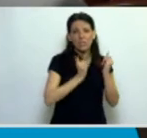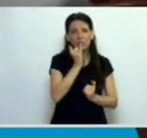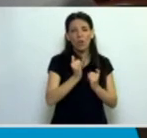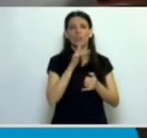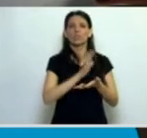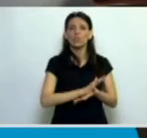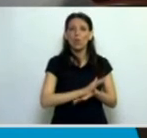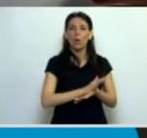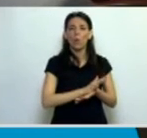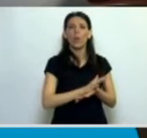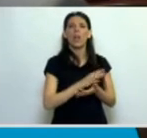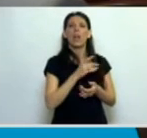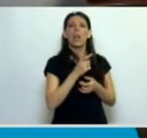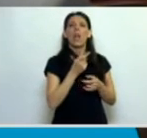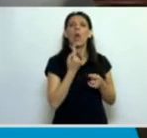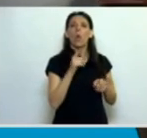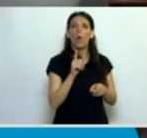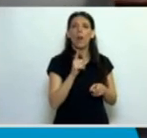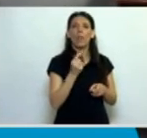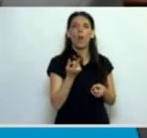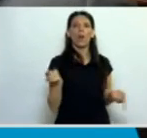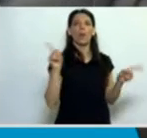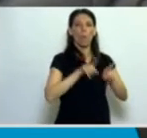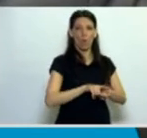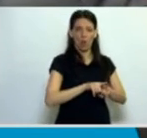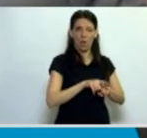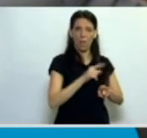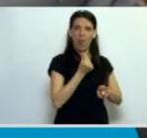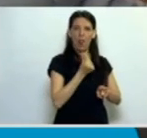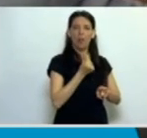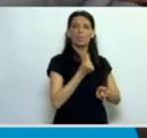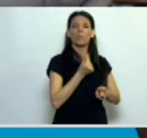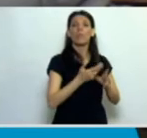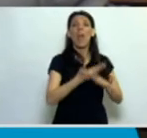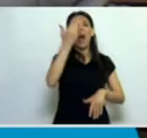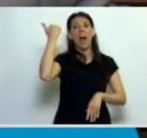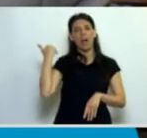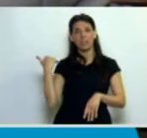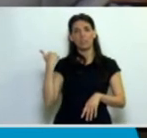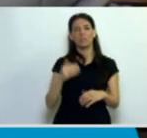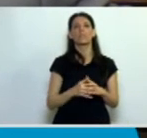de las contribuciones patronales a lo que eran anterior